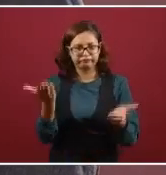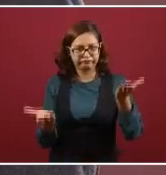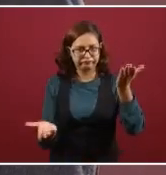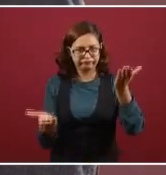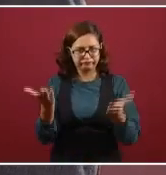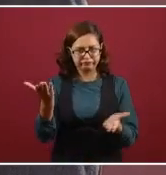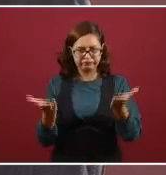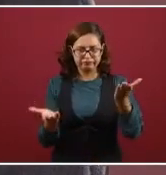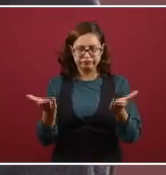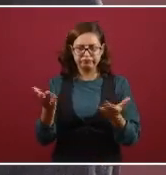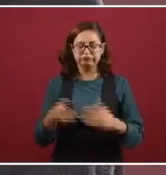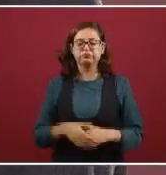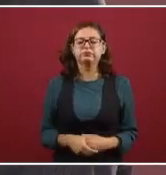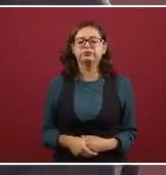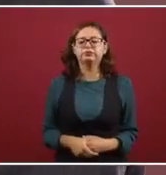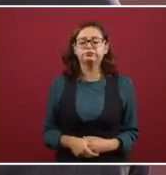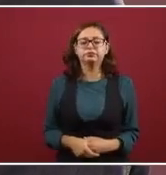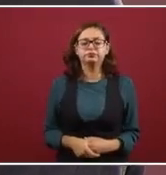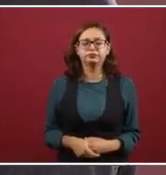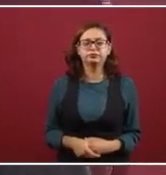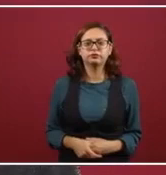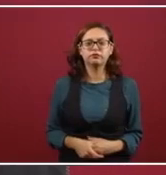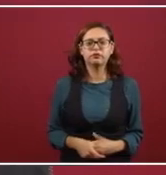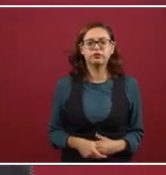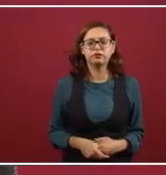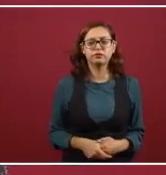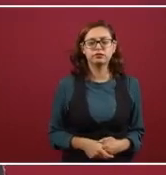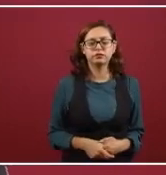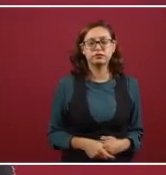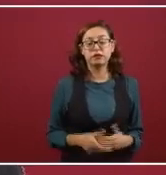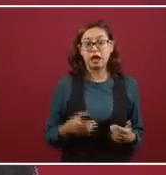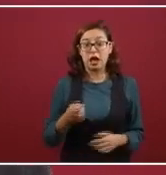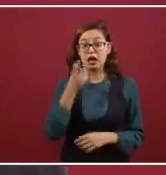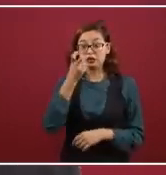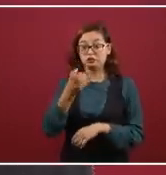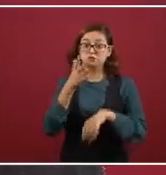Esto consideramos nosotros que es mejor que la confrontación,